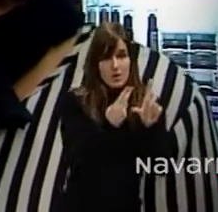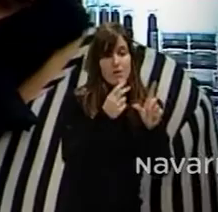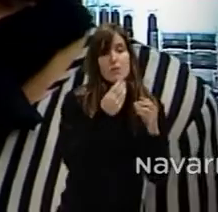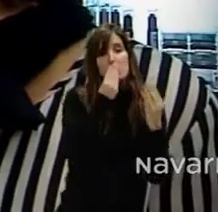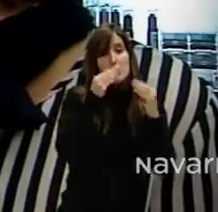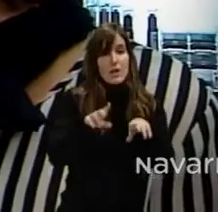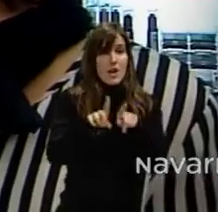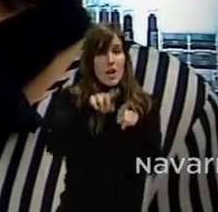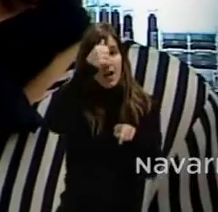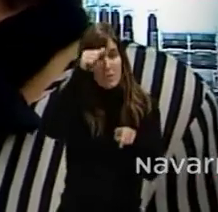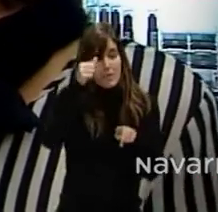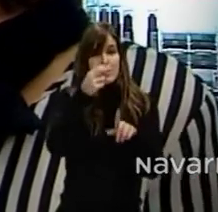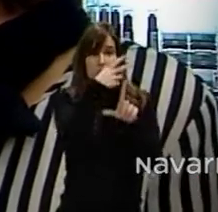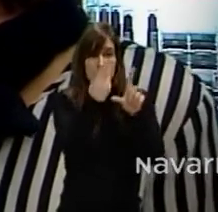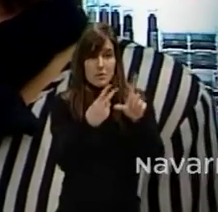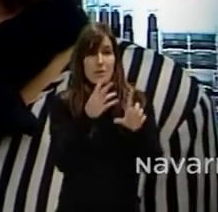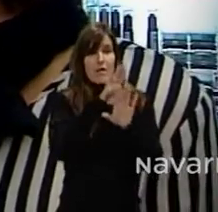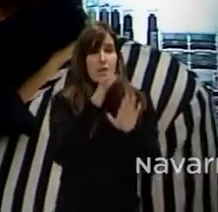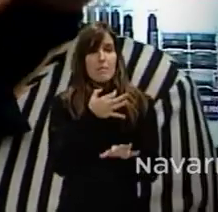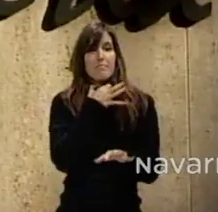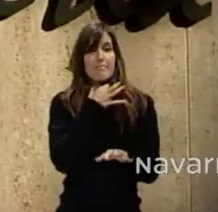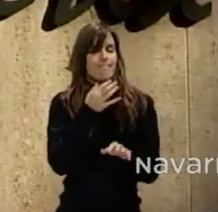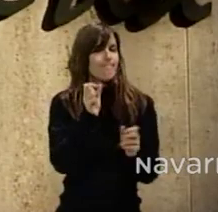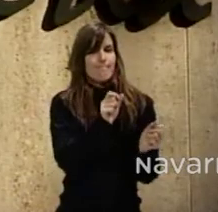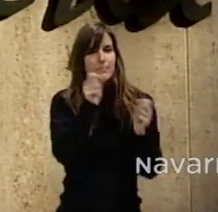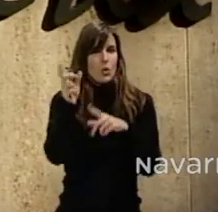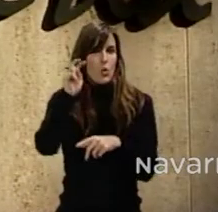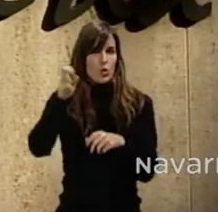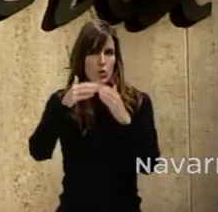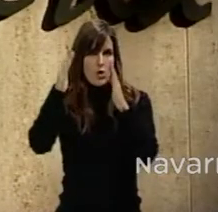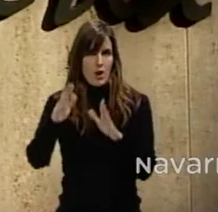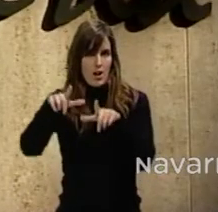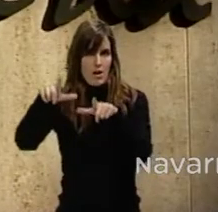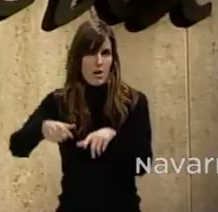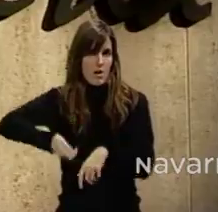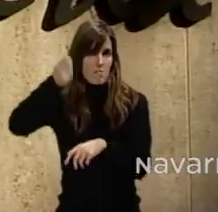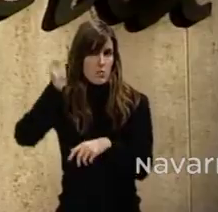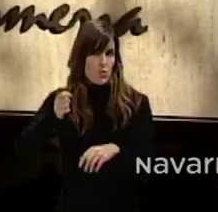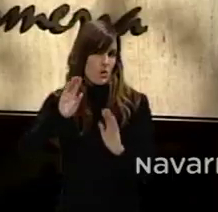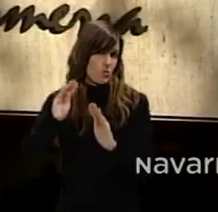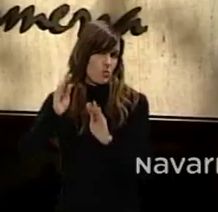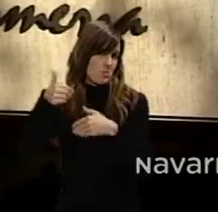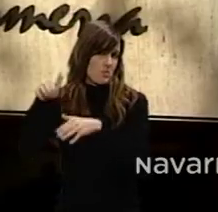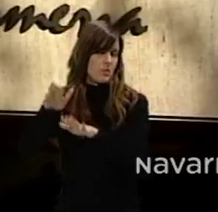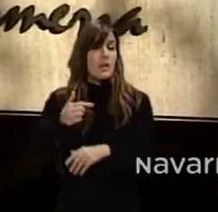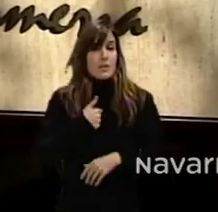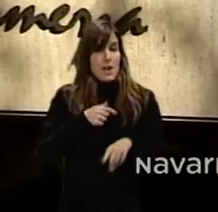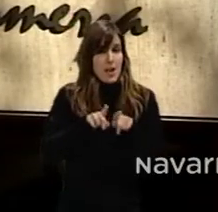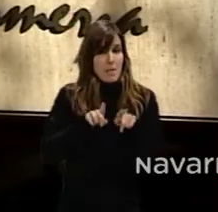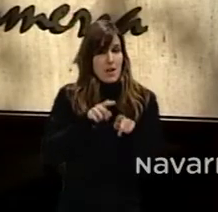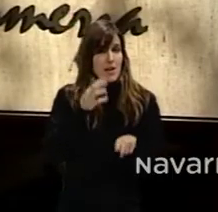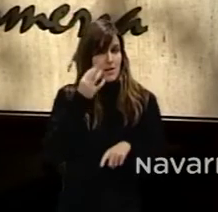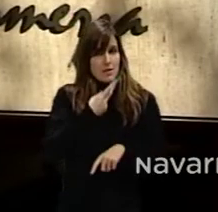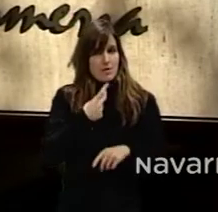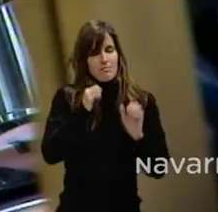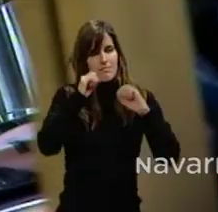de la pintura, pero por cuestiones de espacio se marcharon a polígono industrial y nos quedamos, Lidia y yo, y enfocamos la